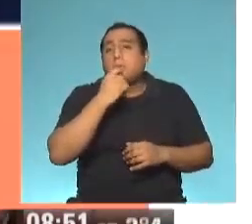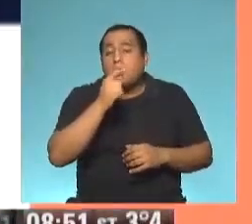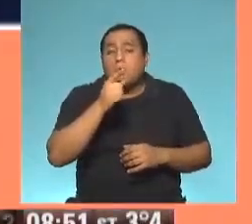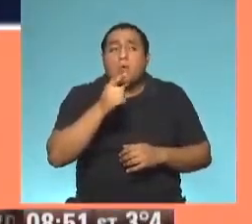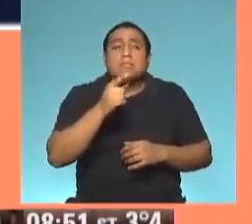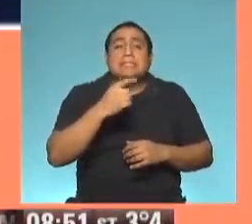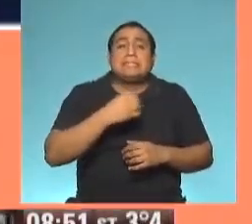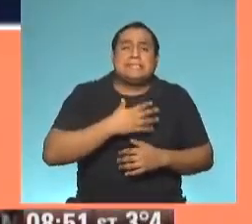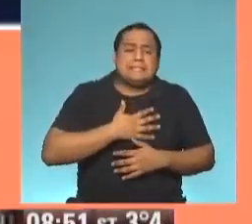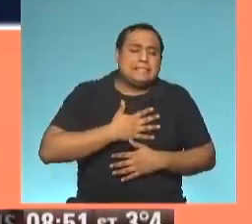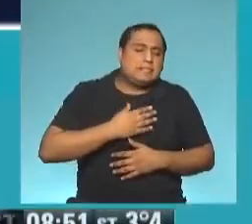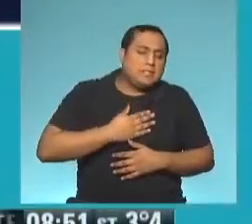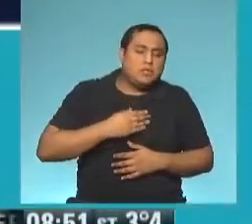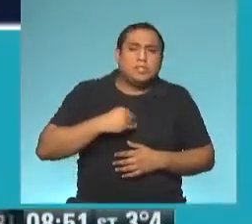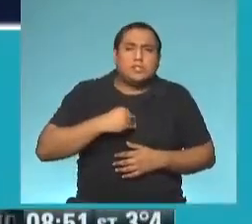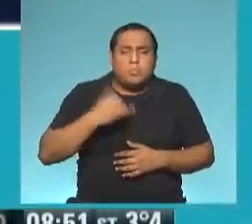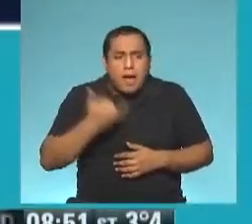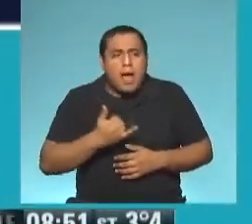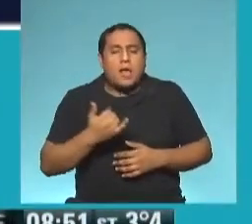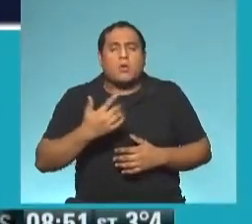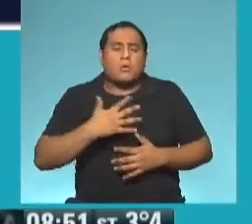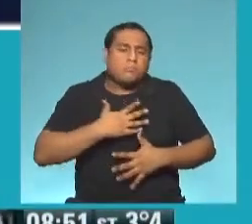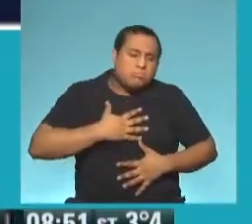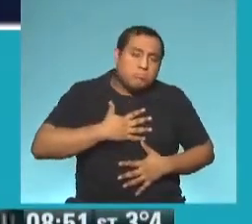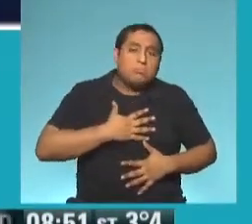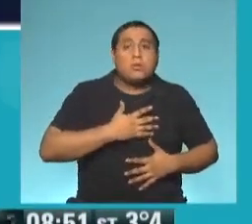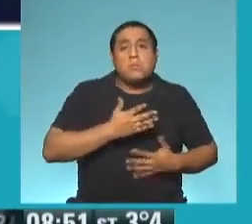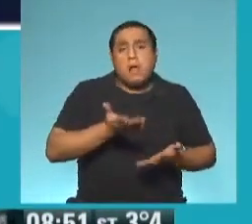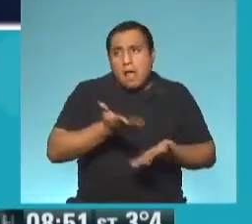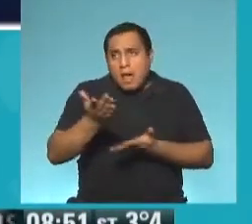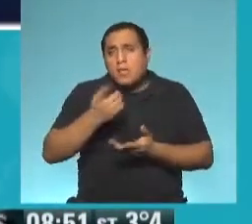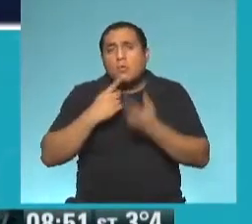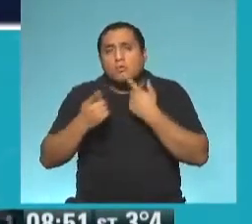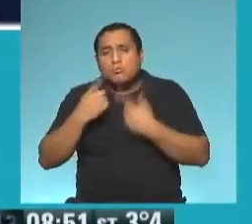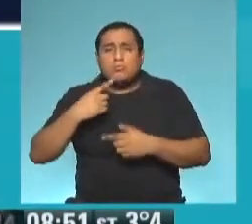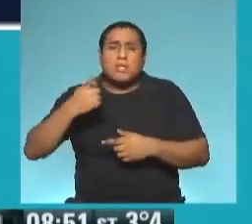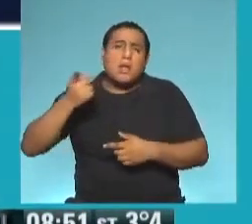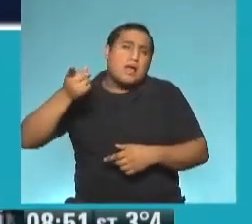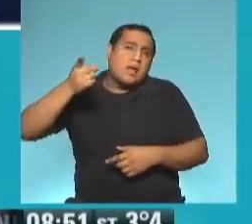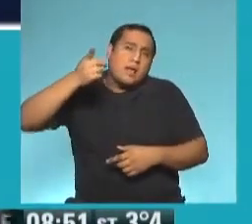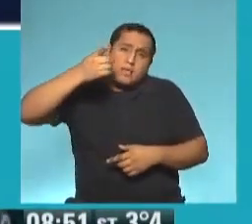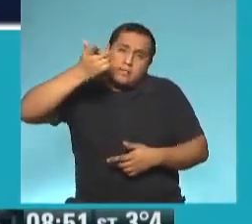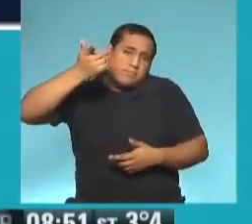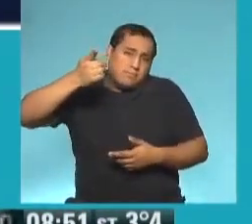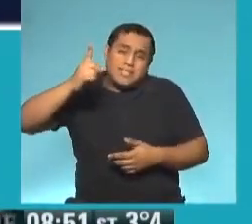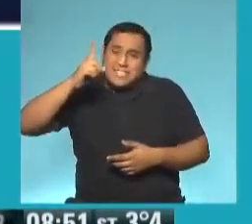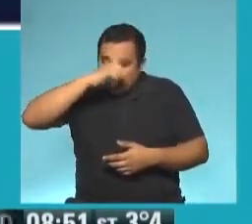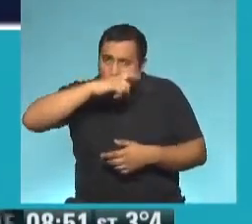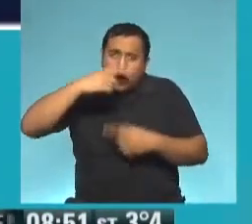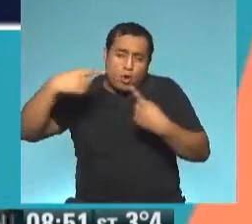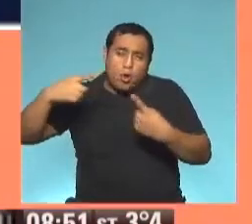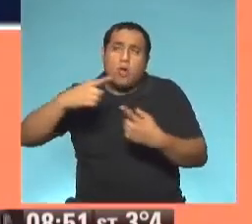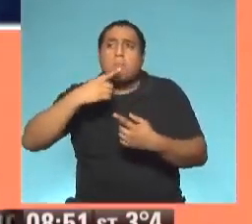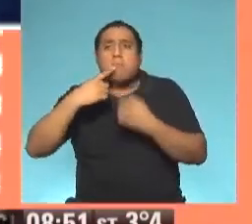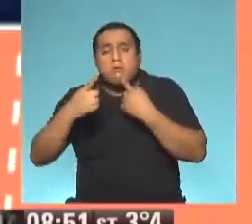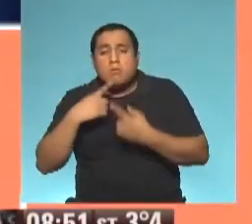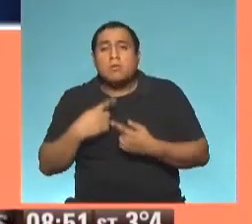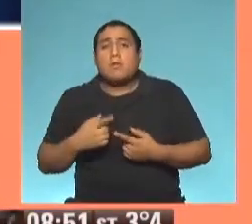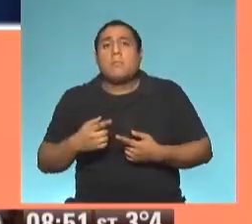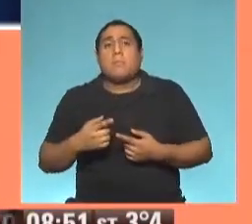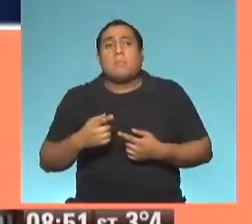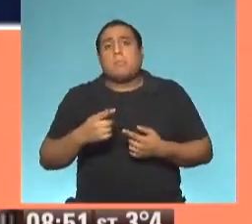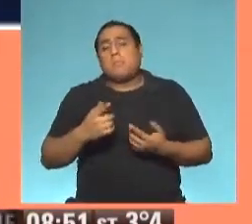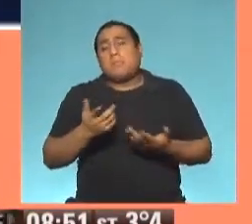y las médicas y los psicólogos estamos a disposición, pero no necesariamente deberíamos mandar un mensaje